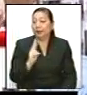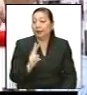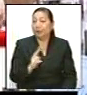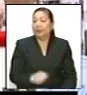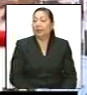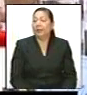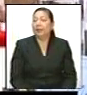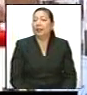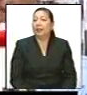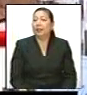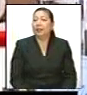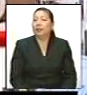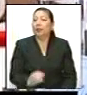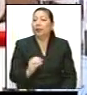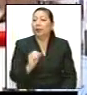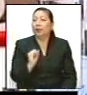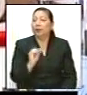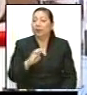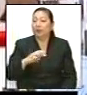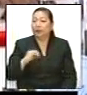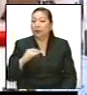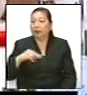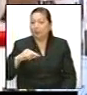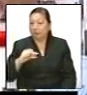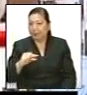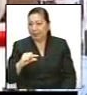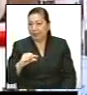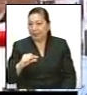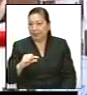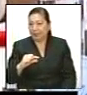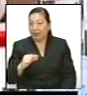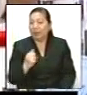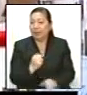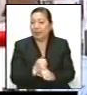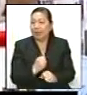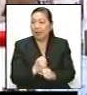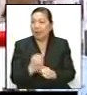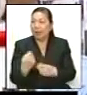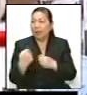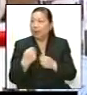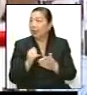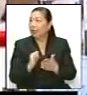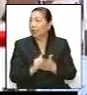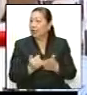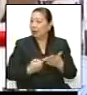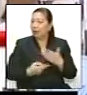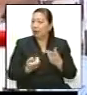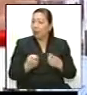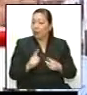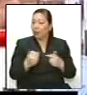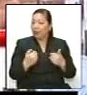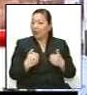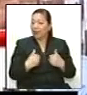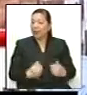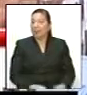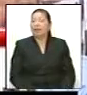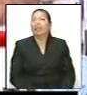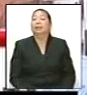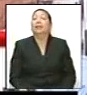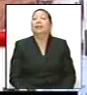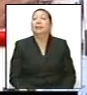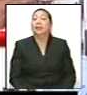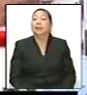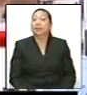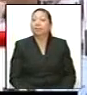tema. Es de OSINERMIN que tiene que cumplir esas funciones y obligar en el momento que corresponde.